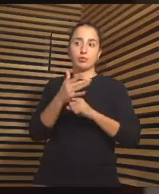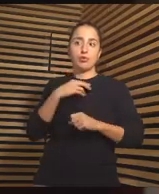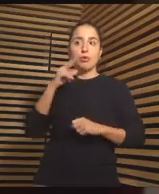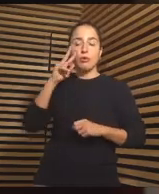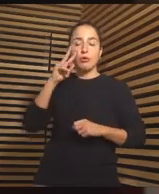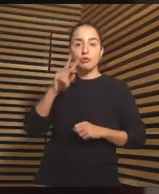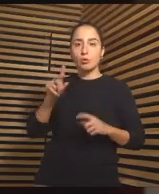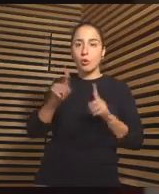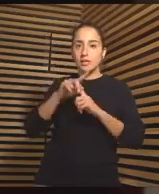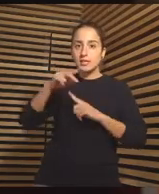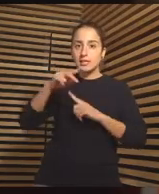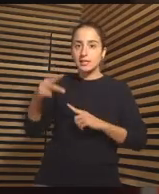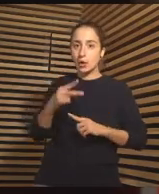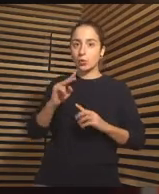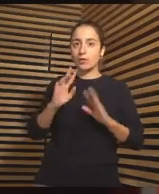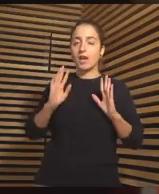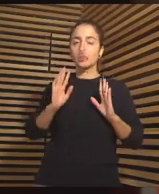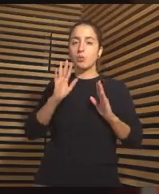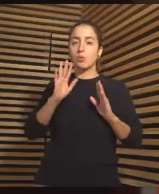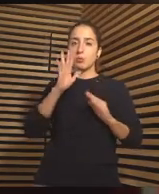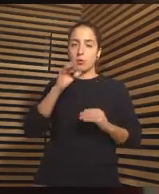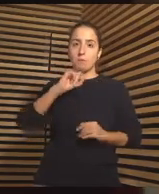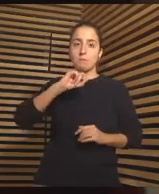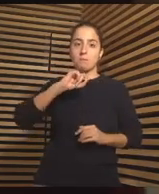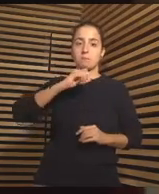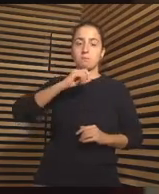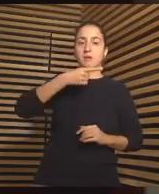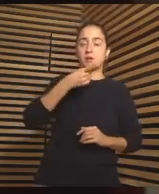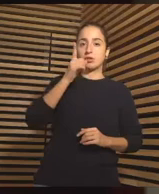de edificios residenciales,